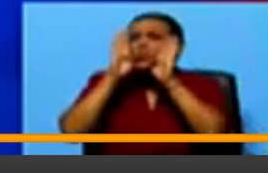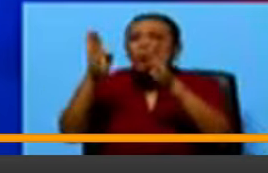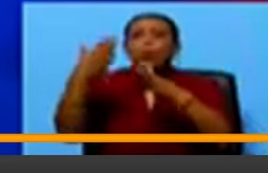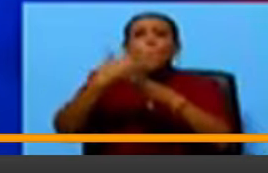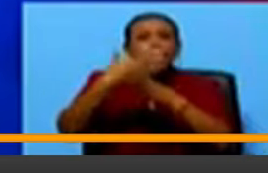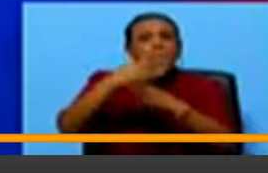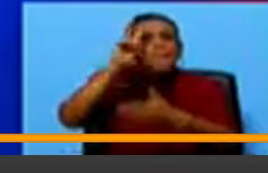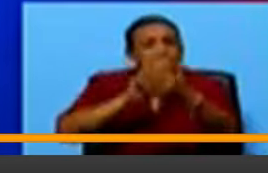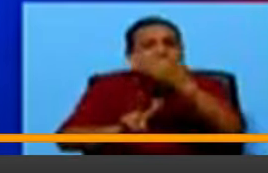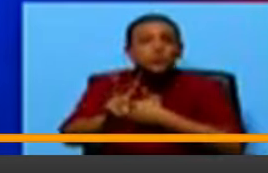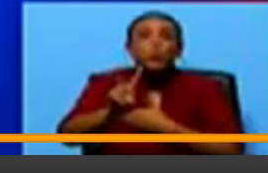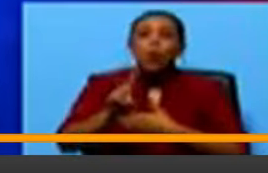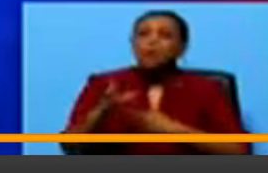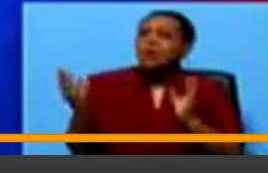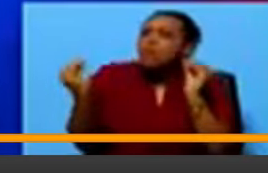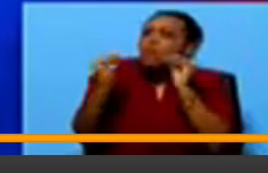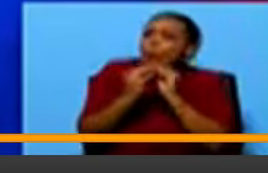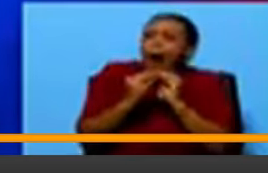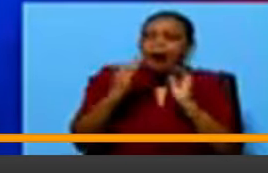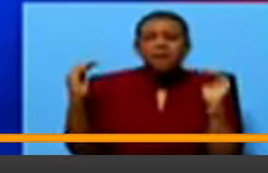compartiendo visiones